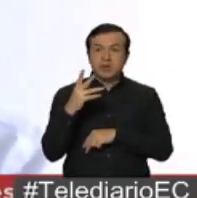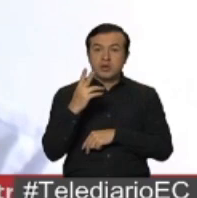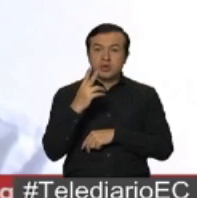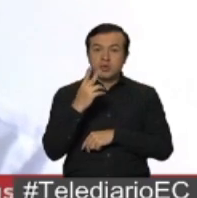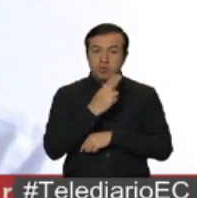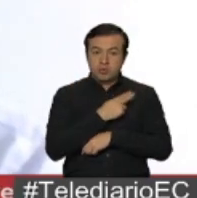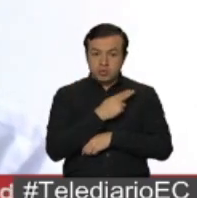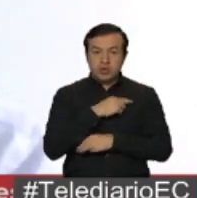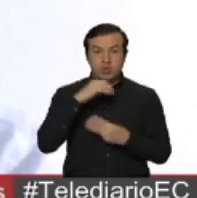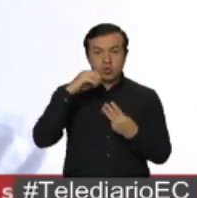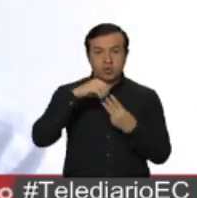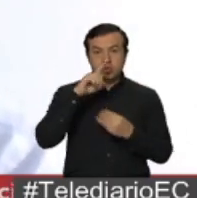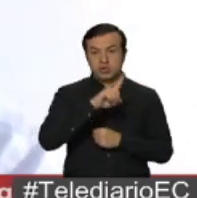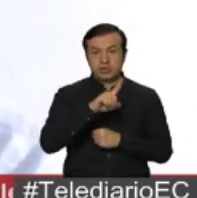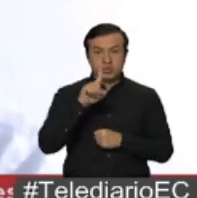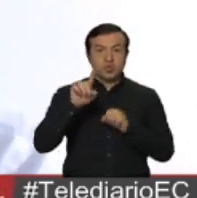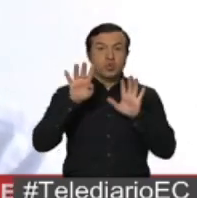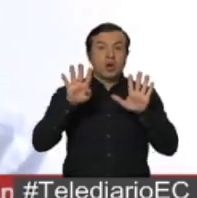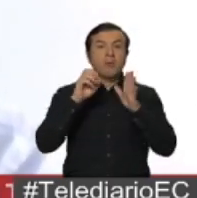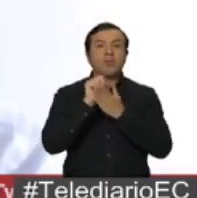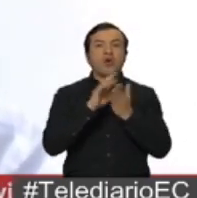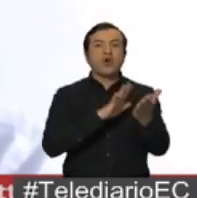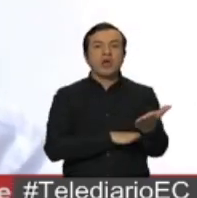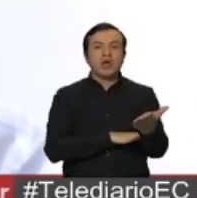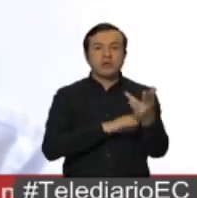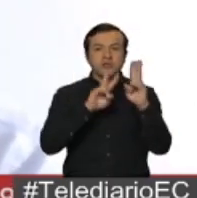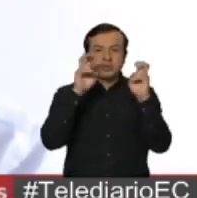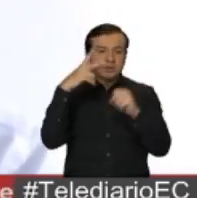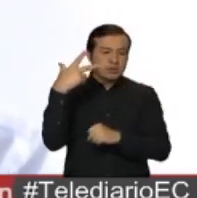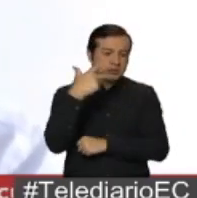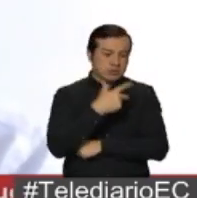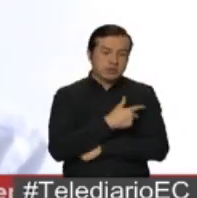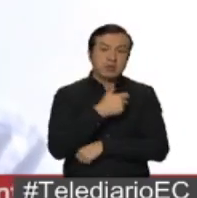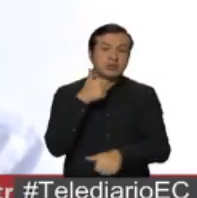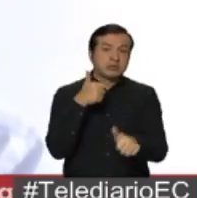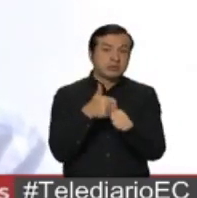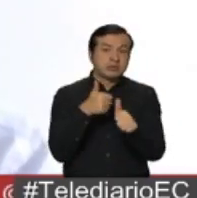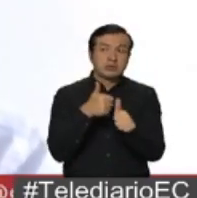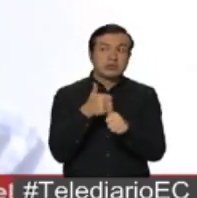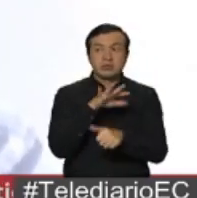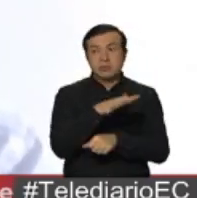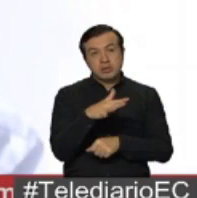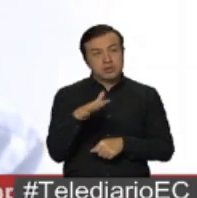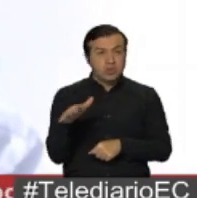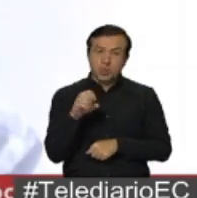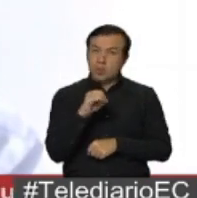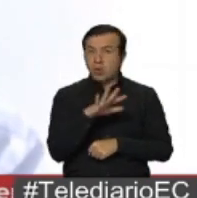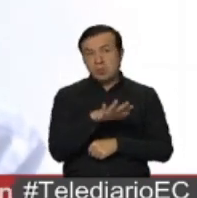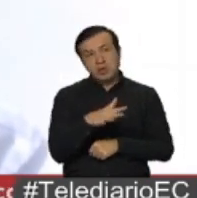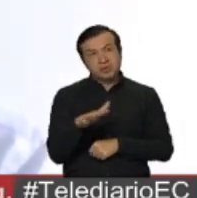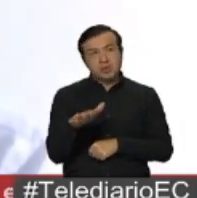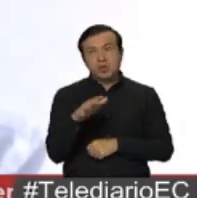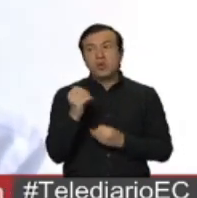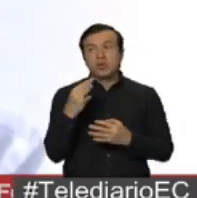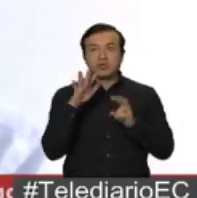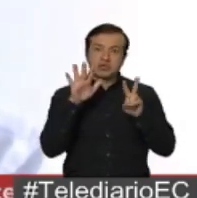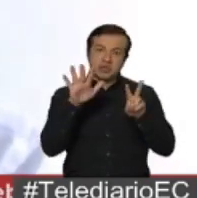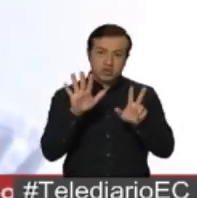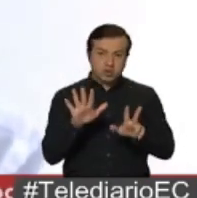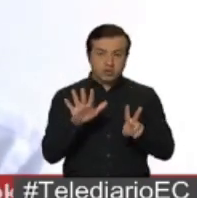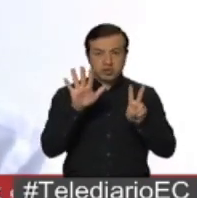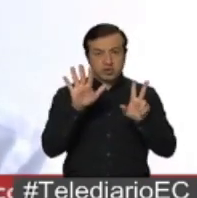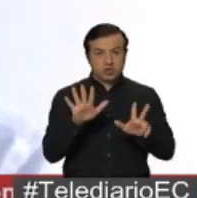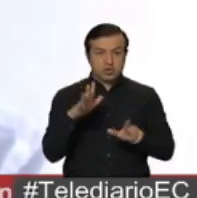ute 119 proyectos y los que están más cerca serían alrededor de 78